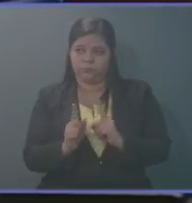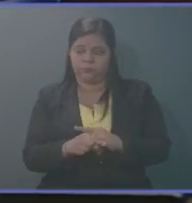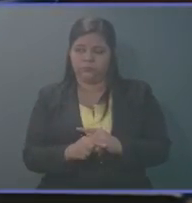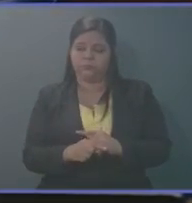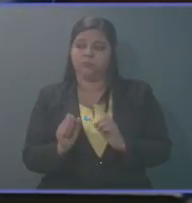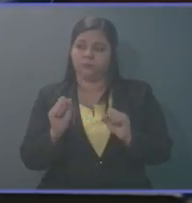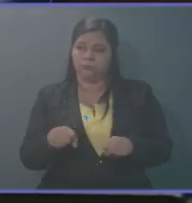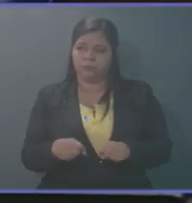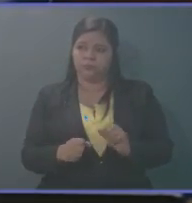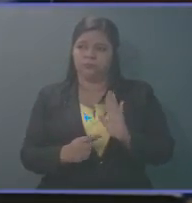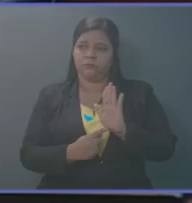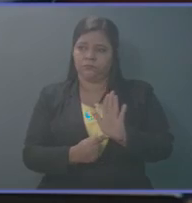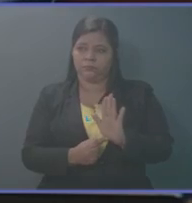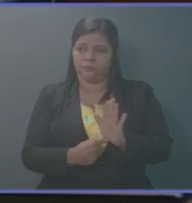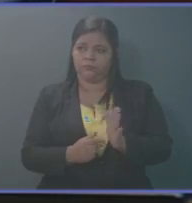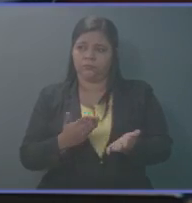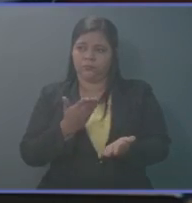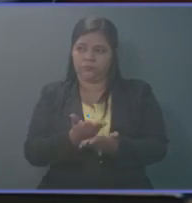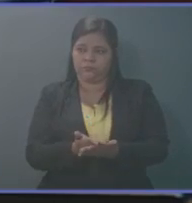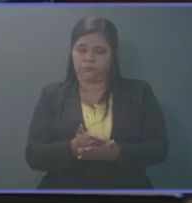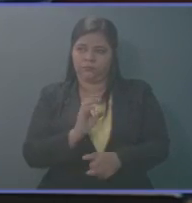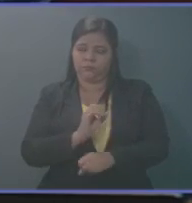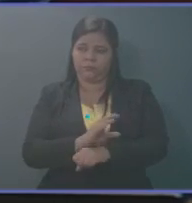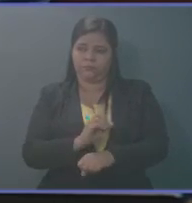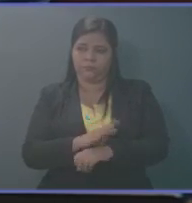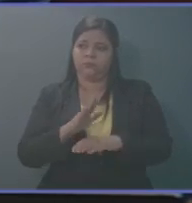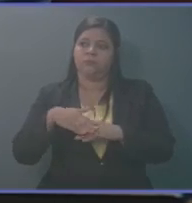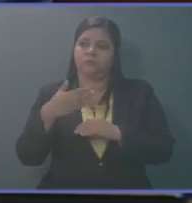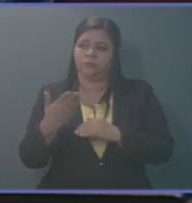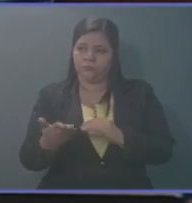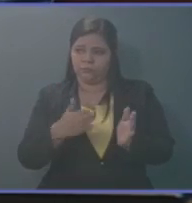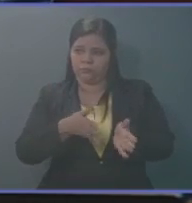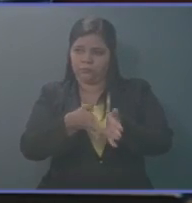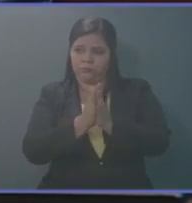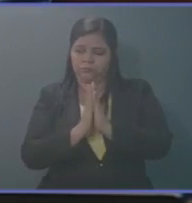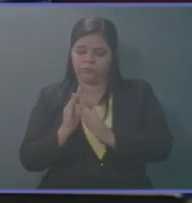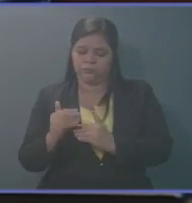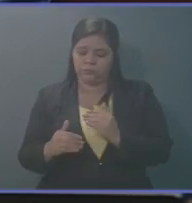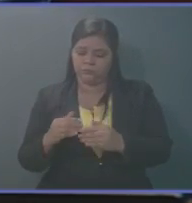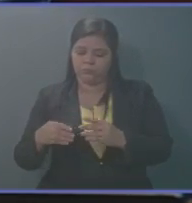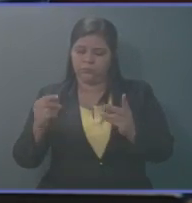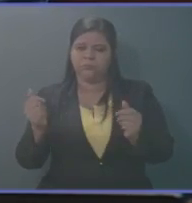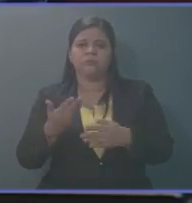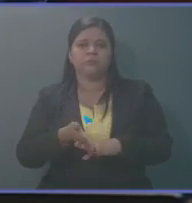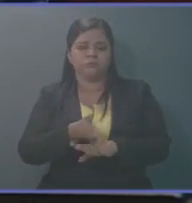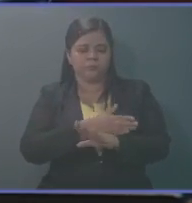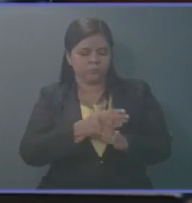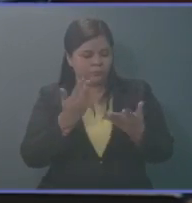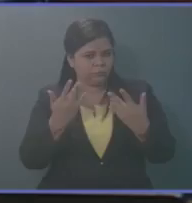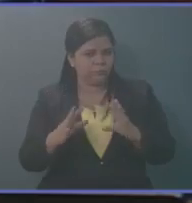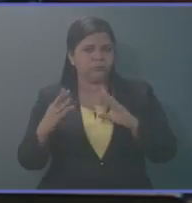presentar un recomendable que después le pediría la dispensa de trámite. Ya hablé con todos los grupos